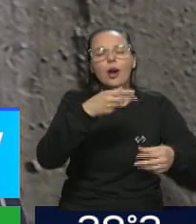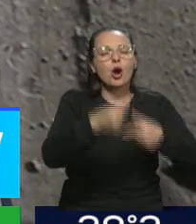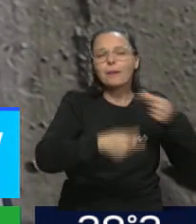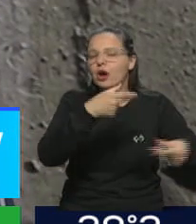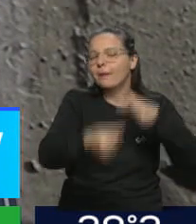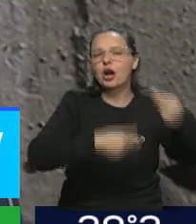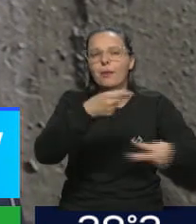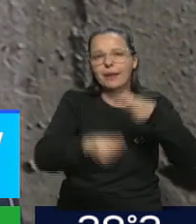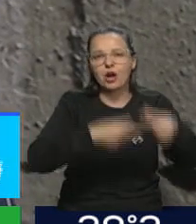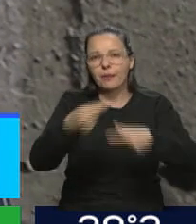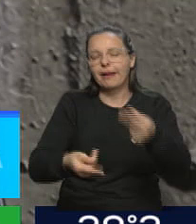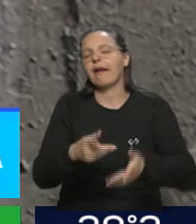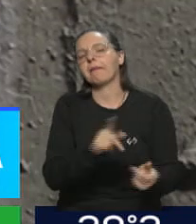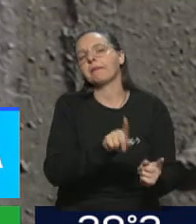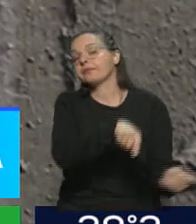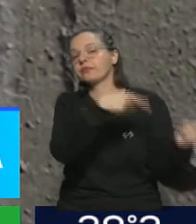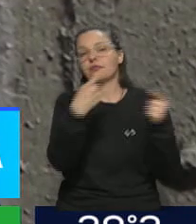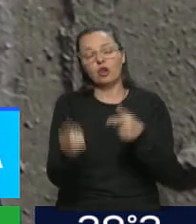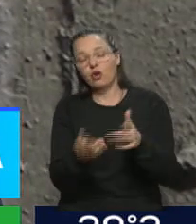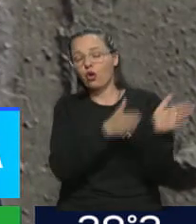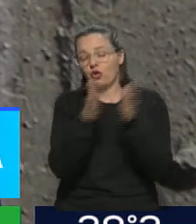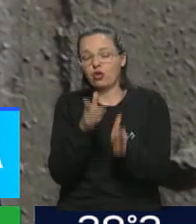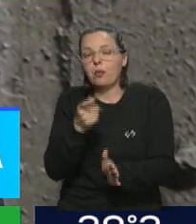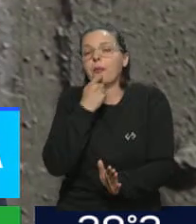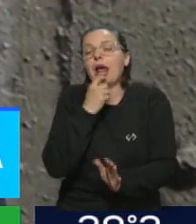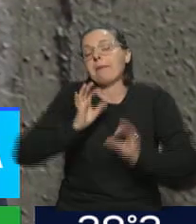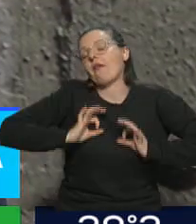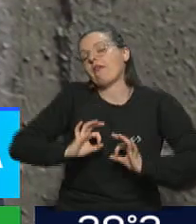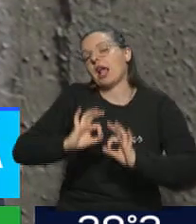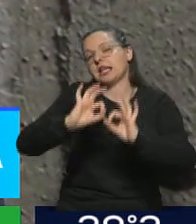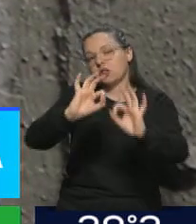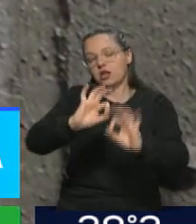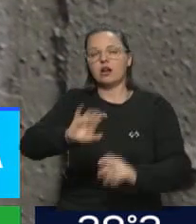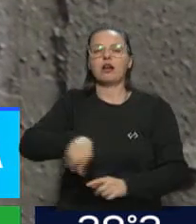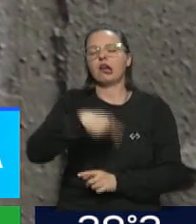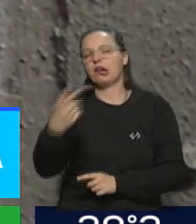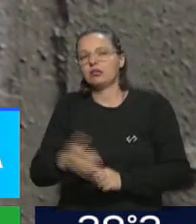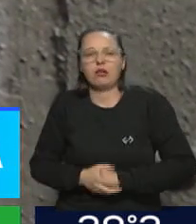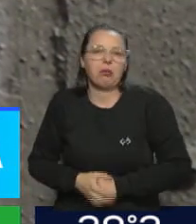utilizan para vacaciones, hay otros casos que lo usan para compra de electrodoméstico.